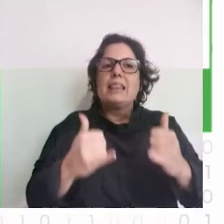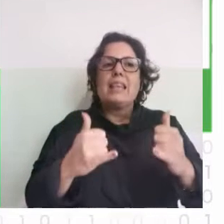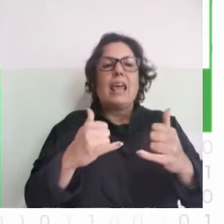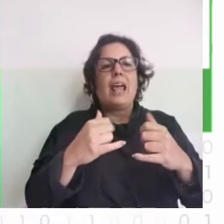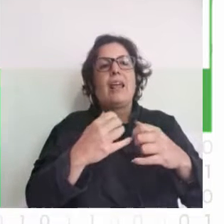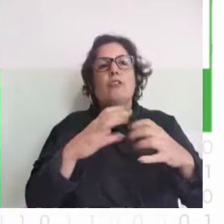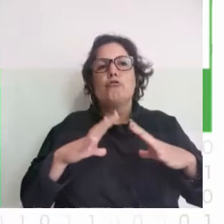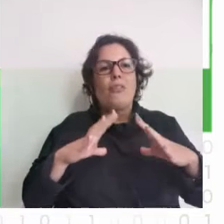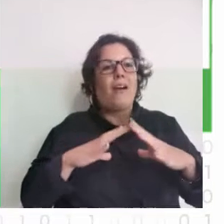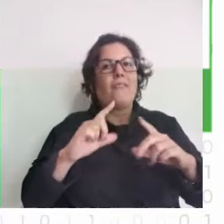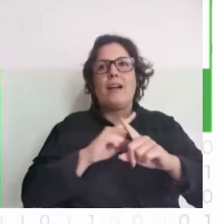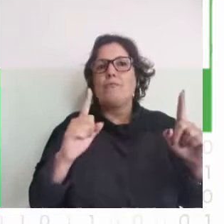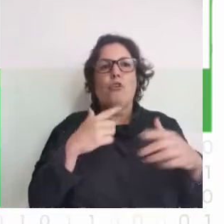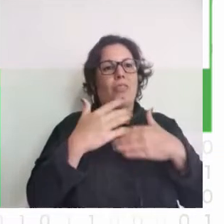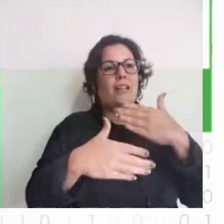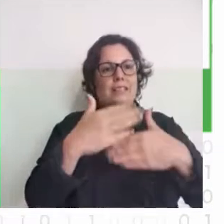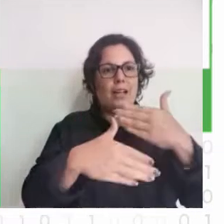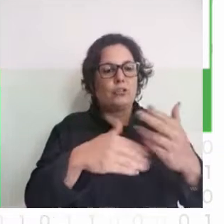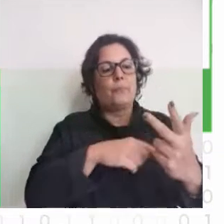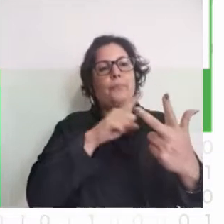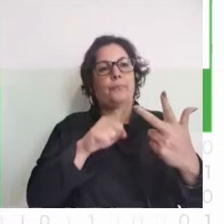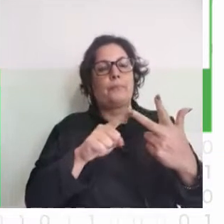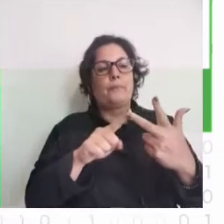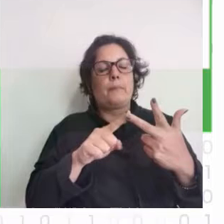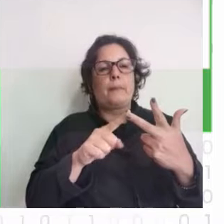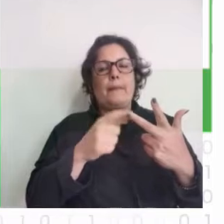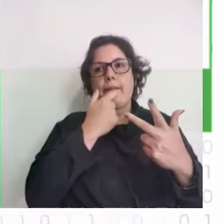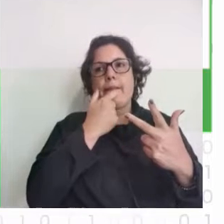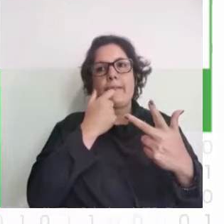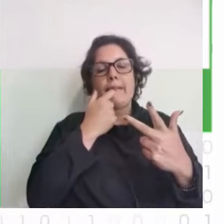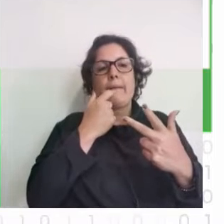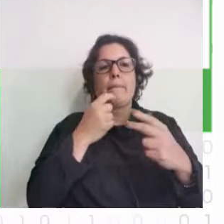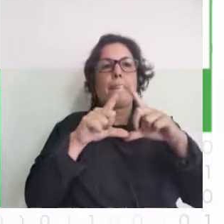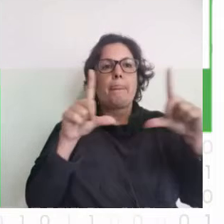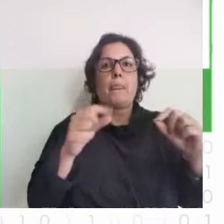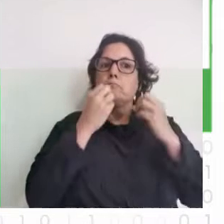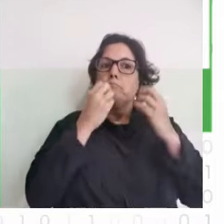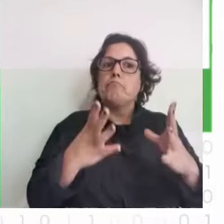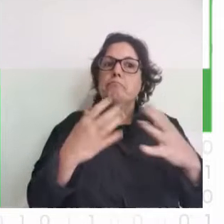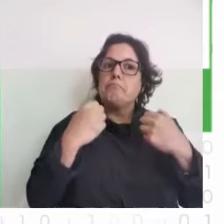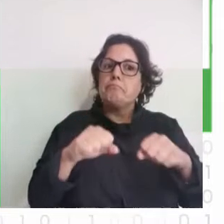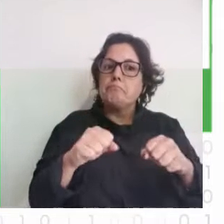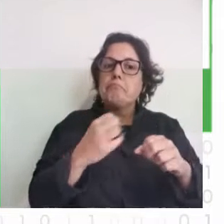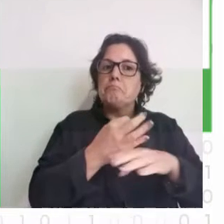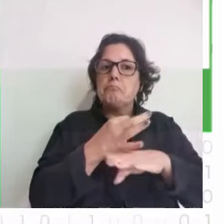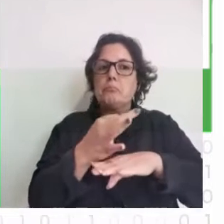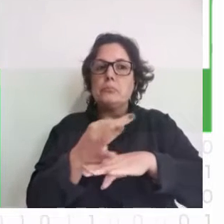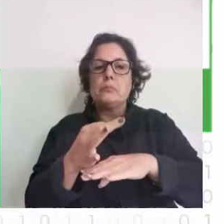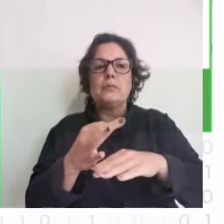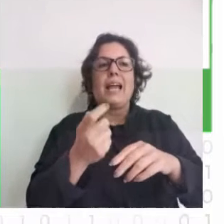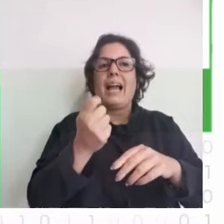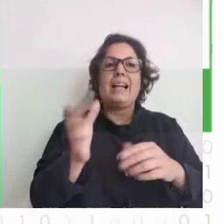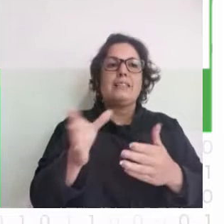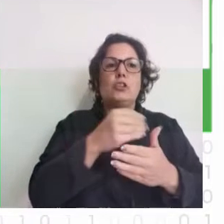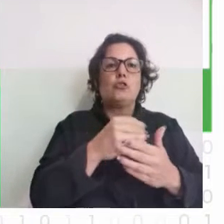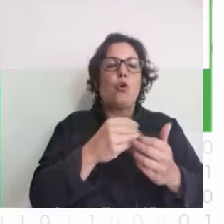han sido desarrolladas. Un clúster 3, que lo etiquetamos como buenas prácticas, en casi todos los indicadores